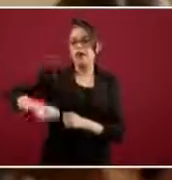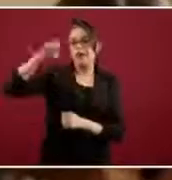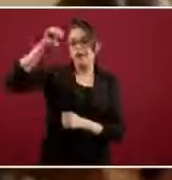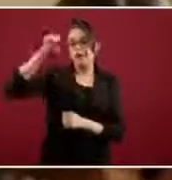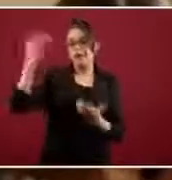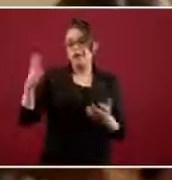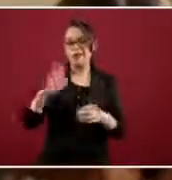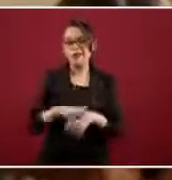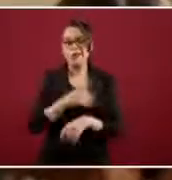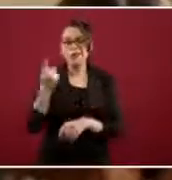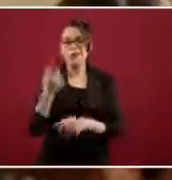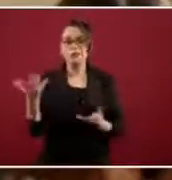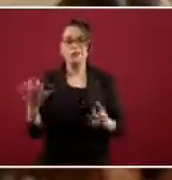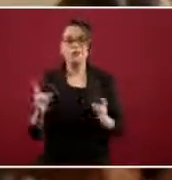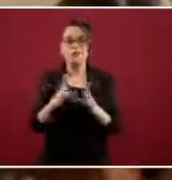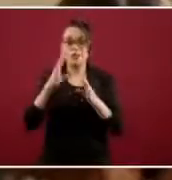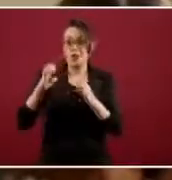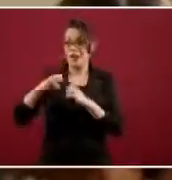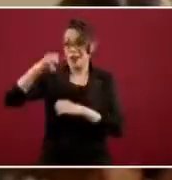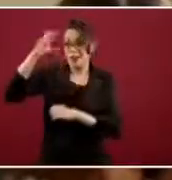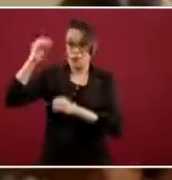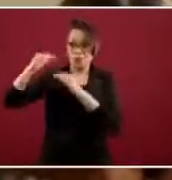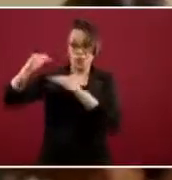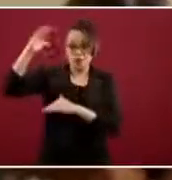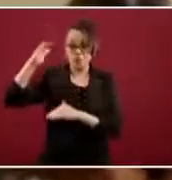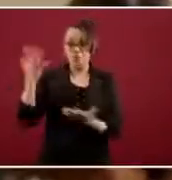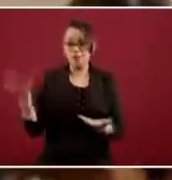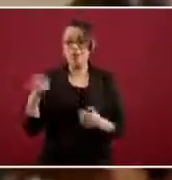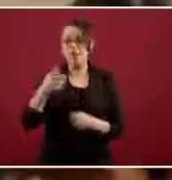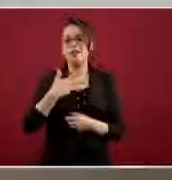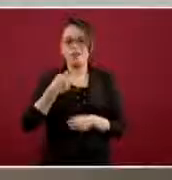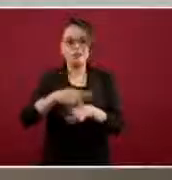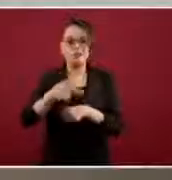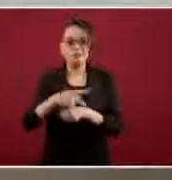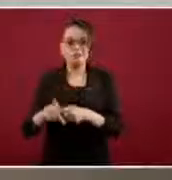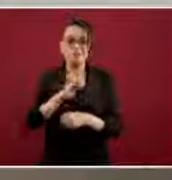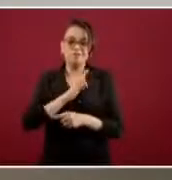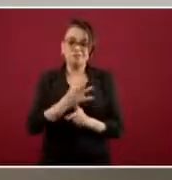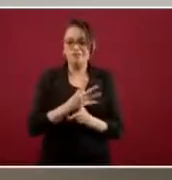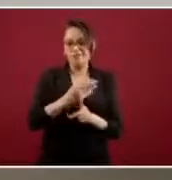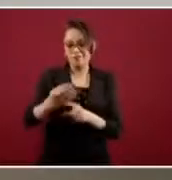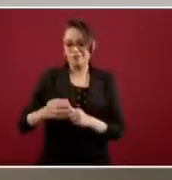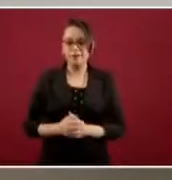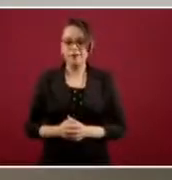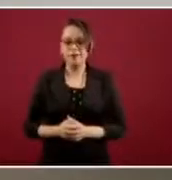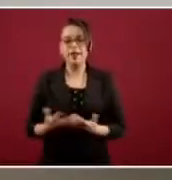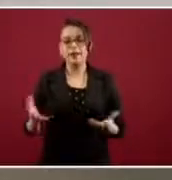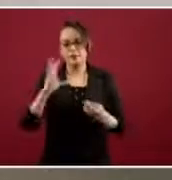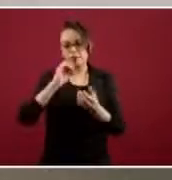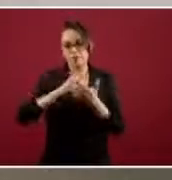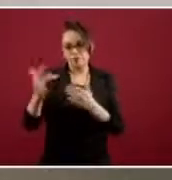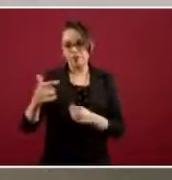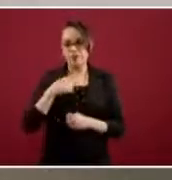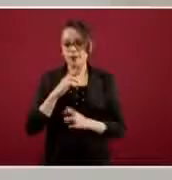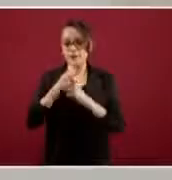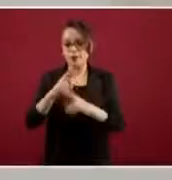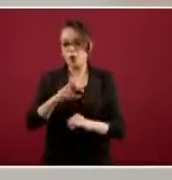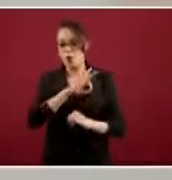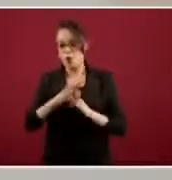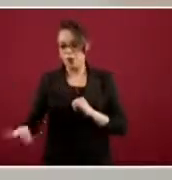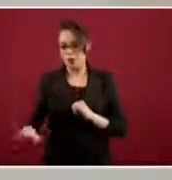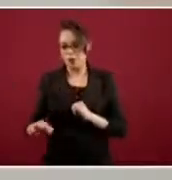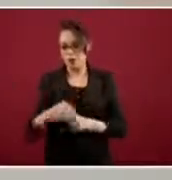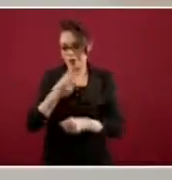de personas con peligro de contagio. Esas serían las tres preguntas. Muchas gracias. Empiezo por la última. La convocatoria de médicos